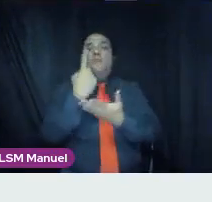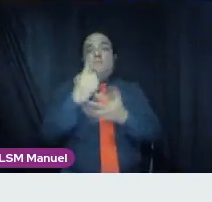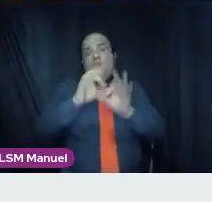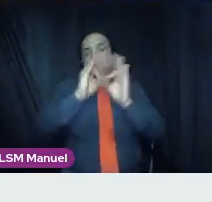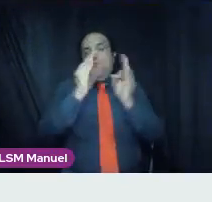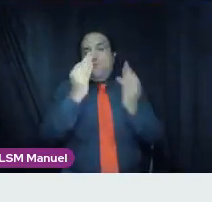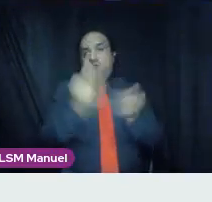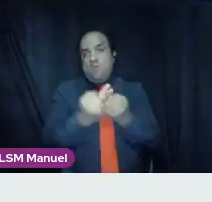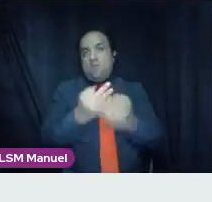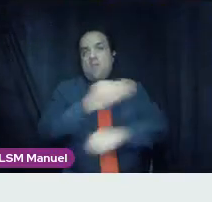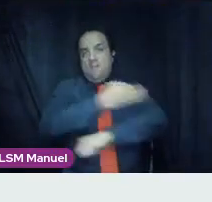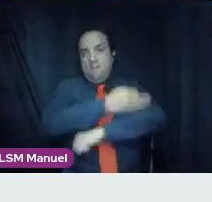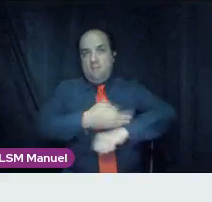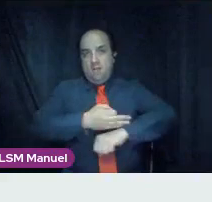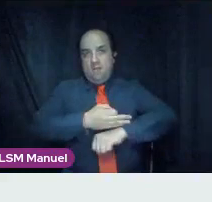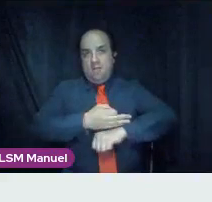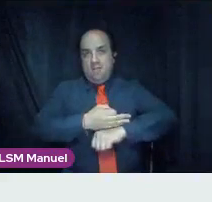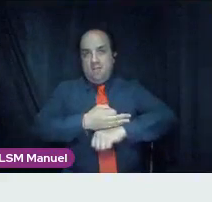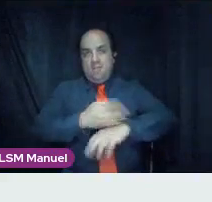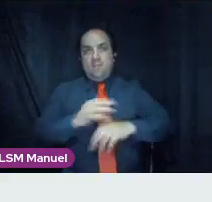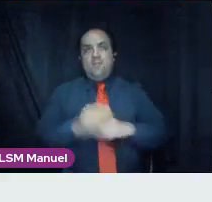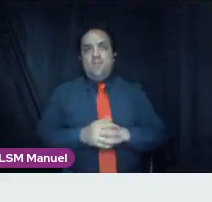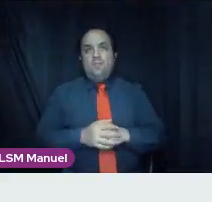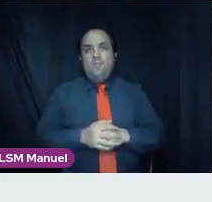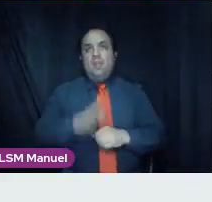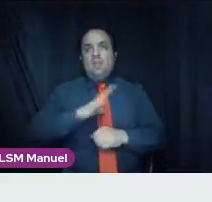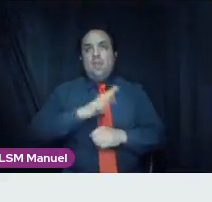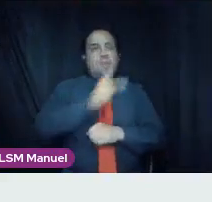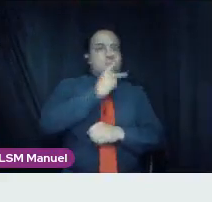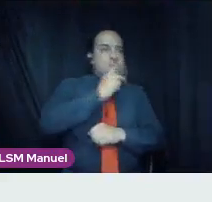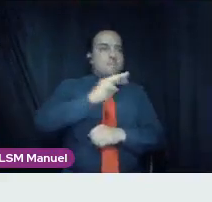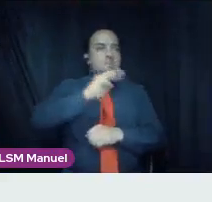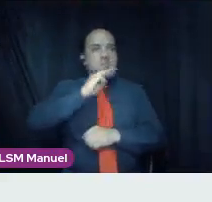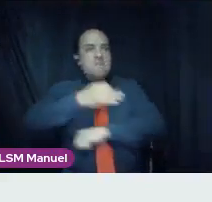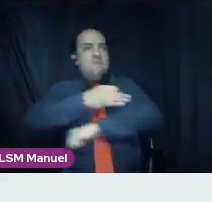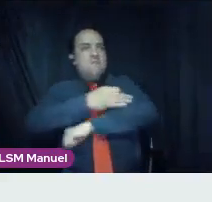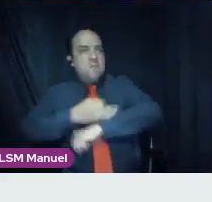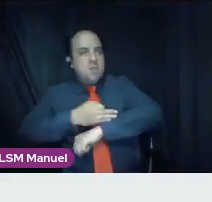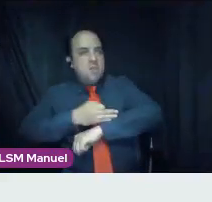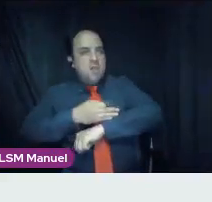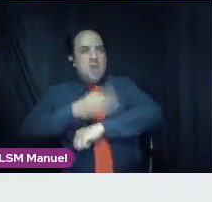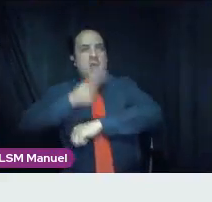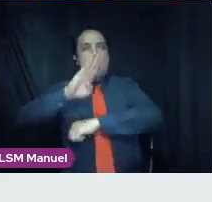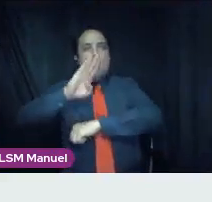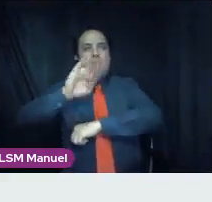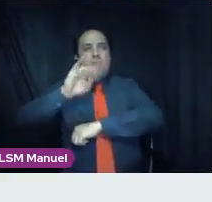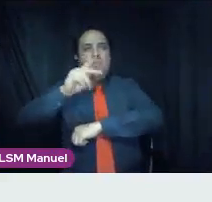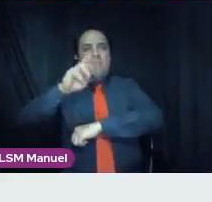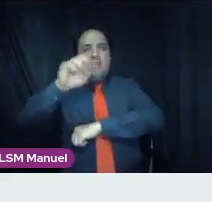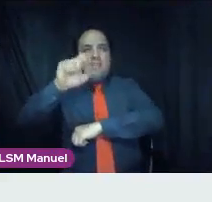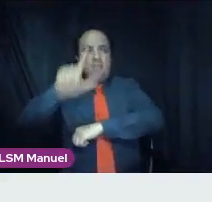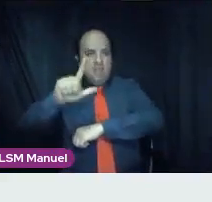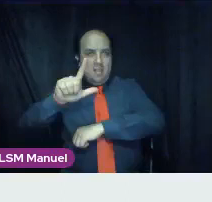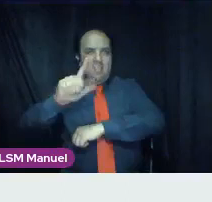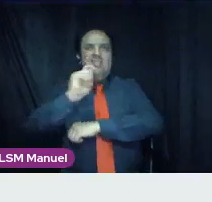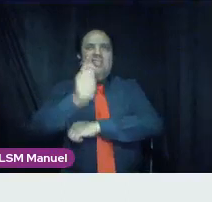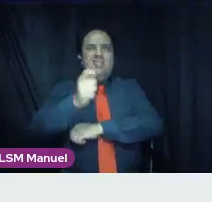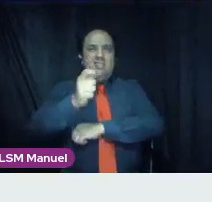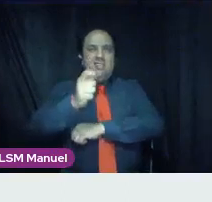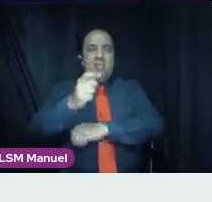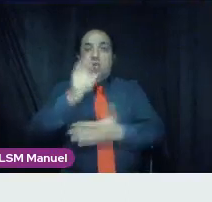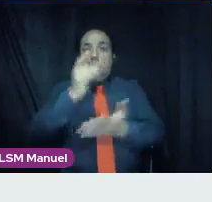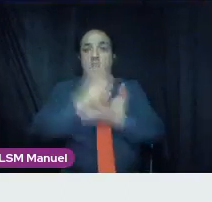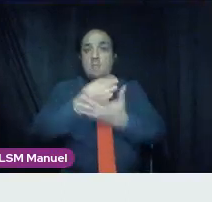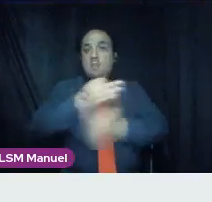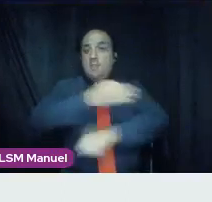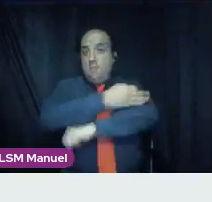que es una familia nuclear biparental. ¿Qué significa esto? Que entonces solamente la